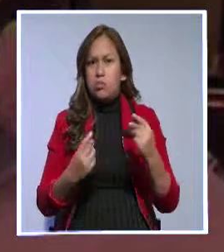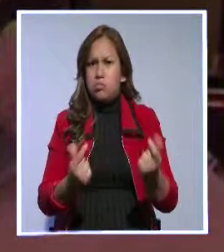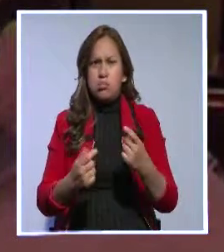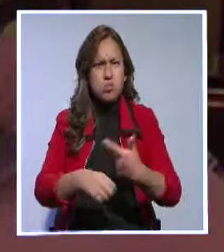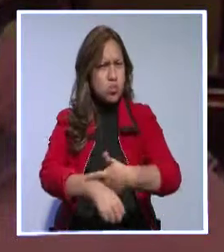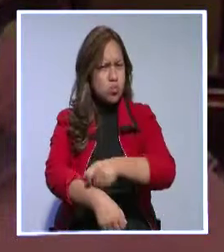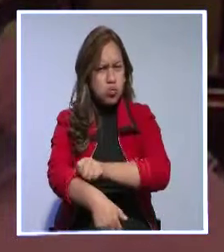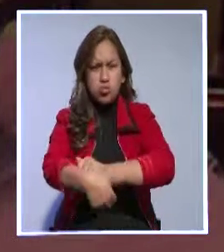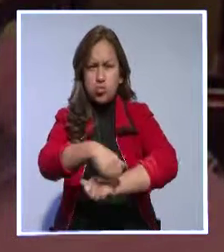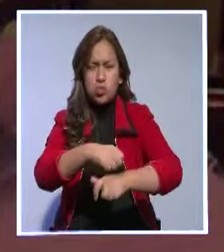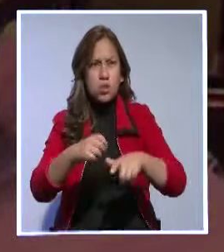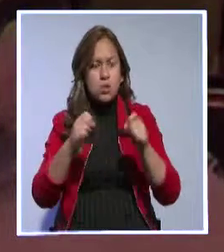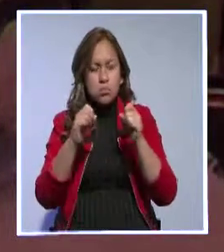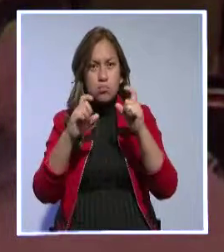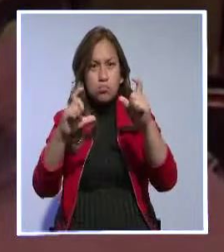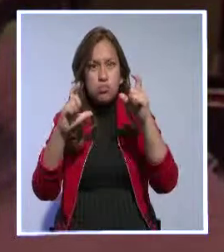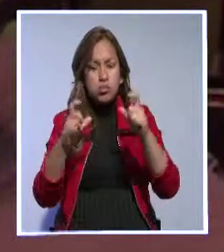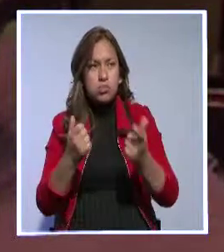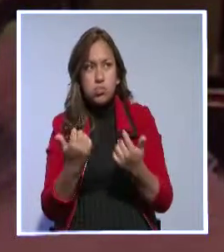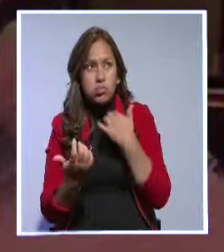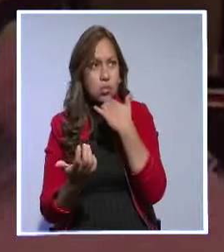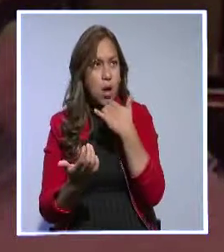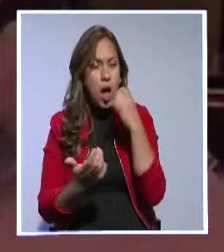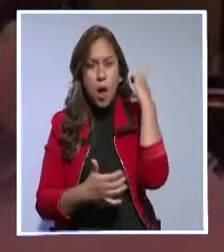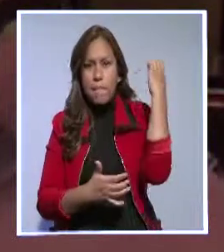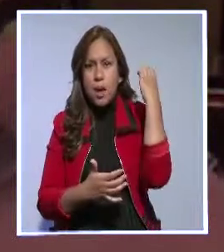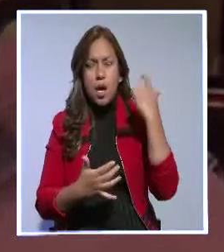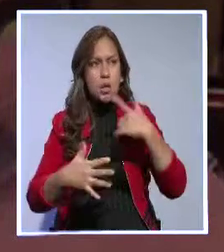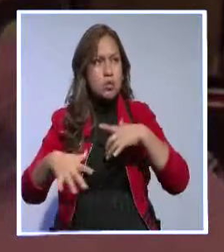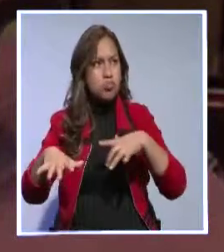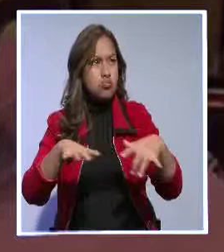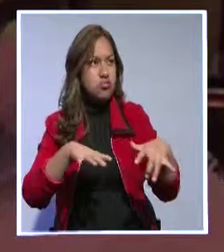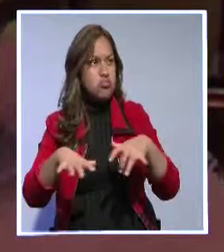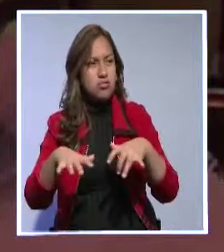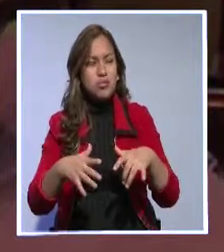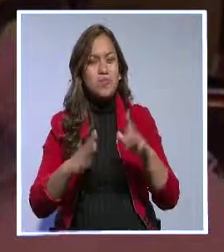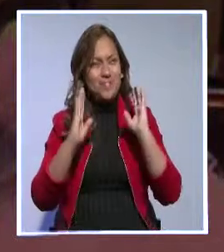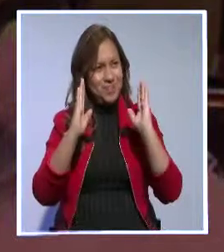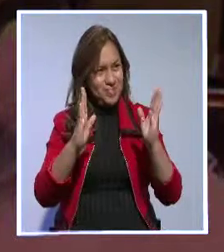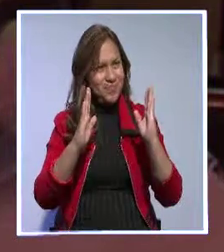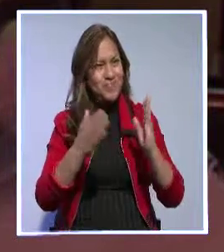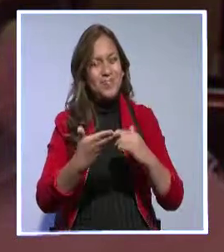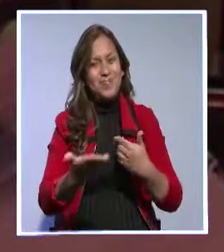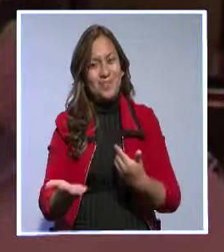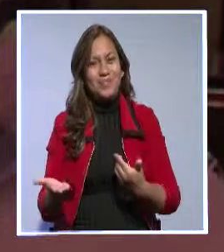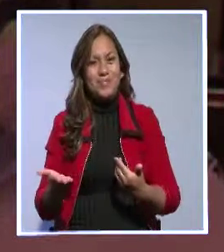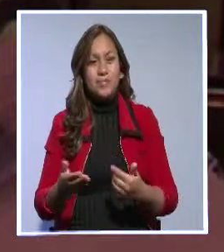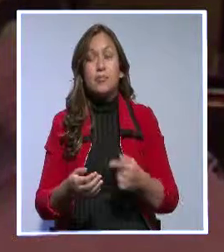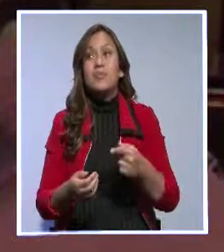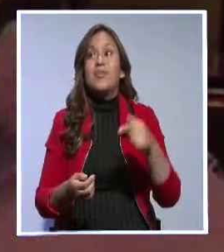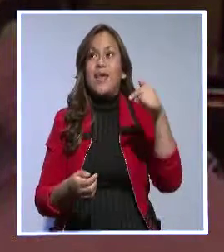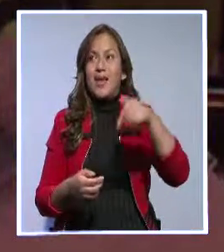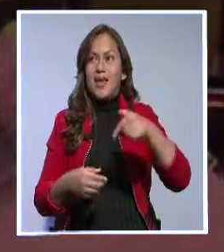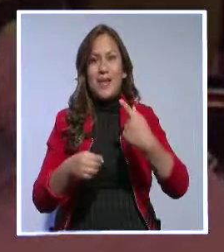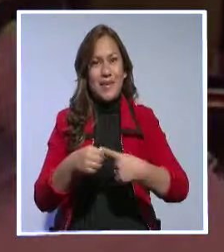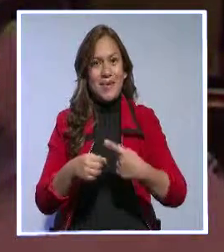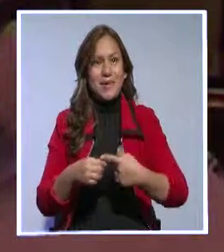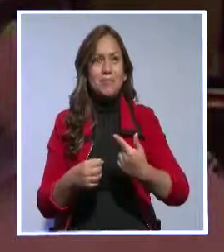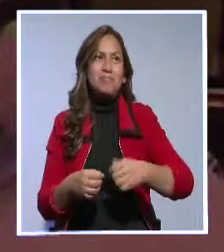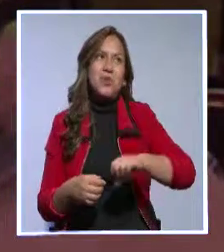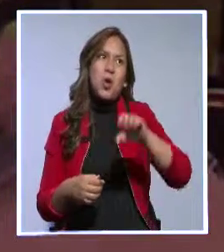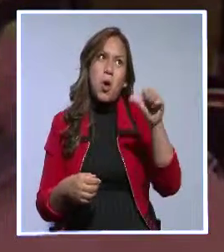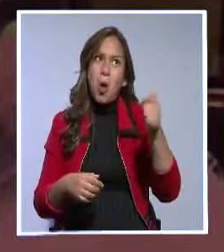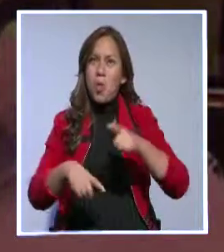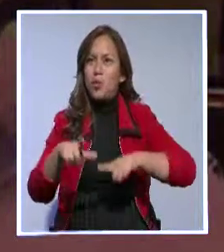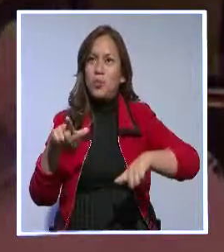pendientes de cualquier eventualidad y por supuesto siendo buenos anfitriones es decir así como la gente salió para disfrutar de otros lugares turísticos